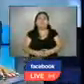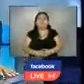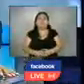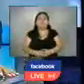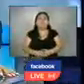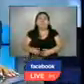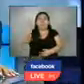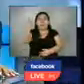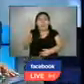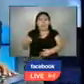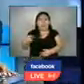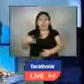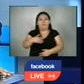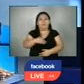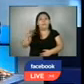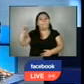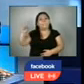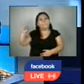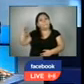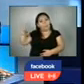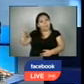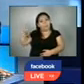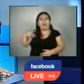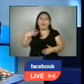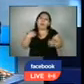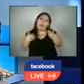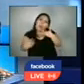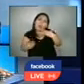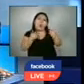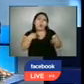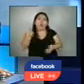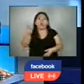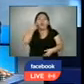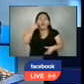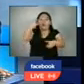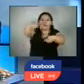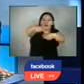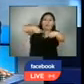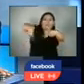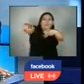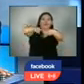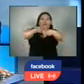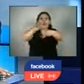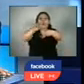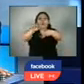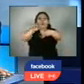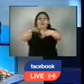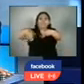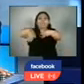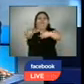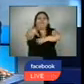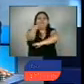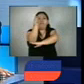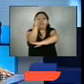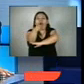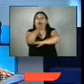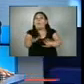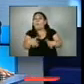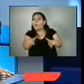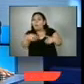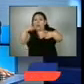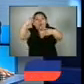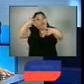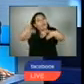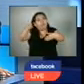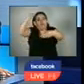El ministro de Obras Públicas detalló los trabajos que se realizan en el redondel Utila, donde se tiene prevista la construcción de un paso a desnivel